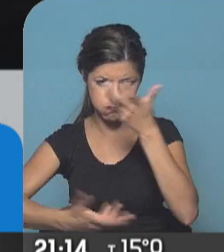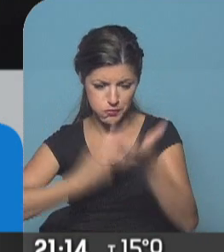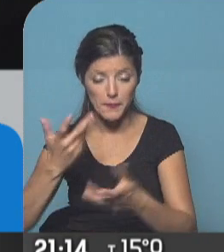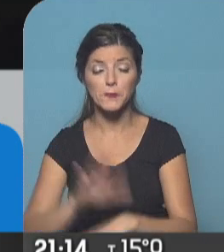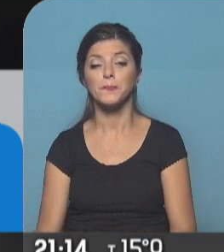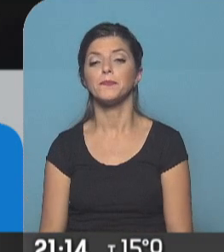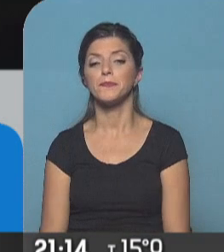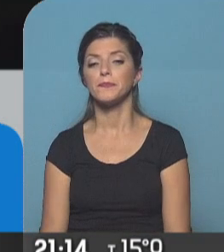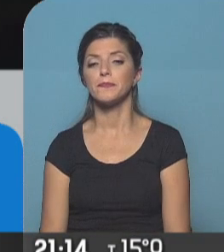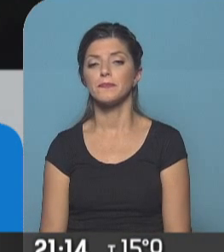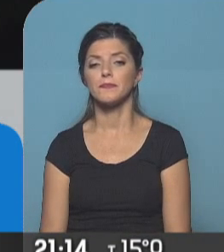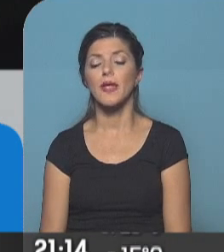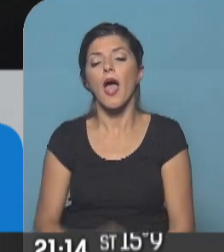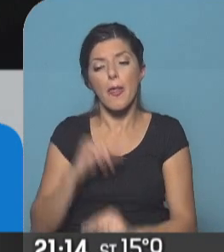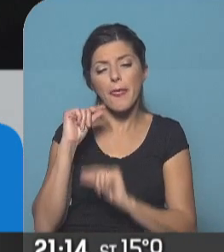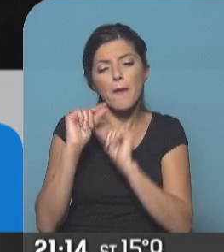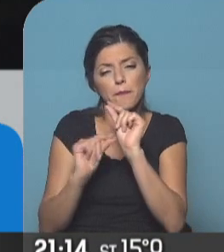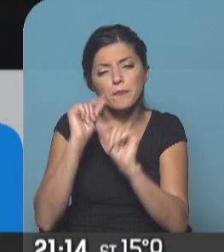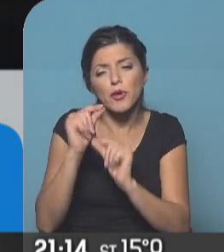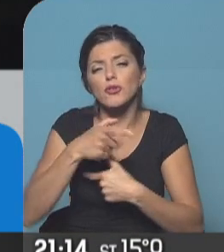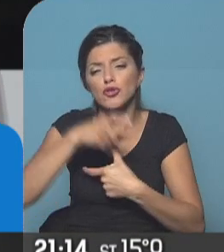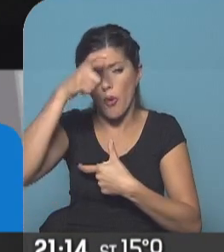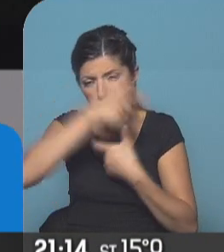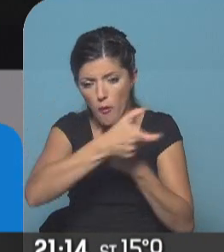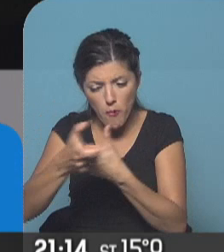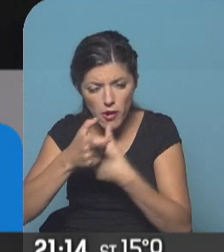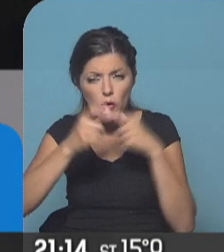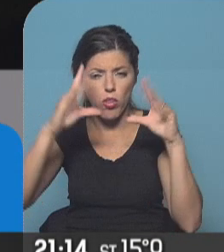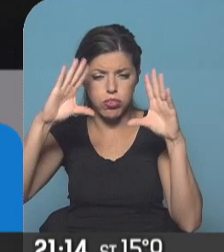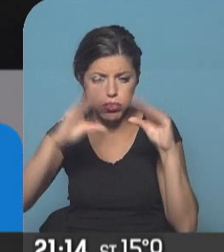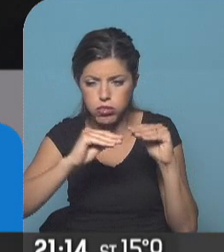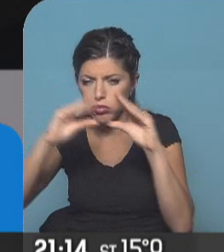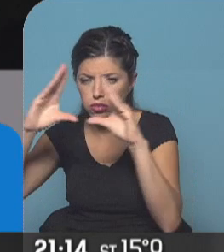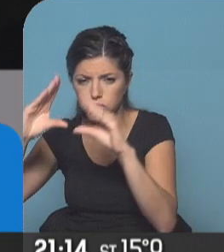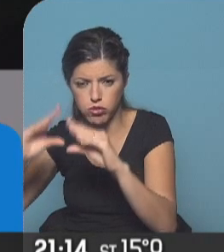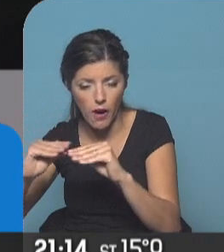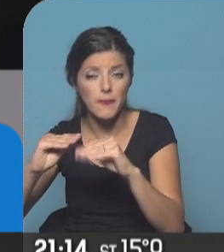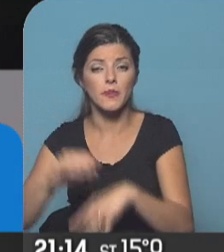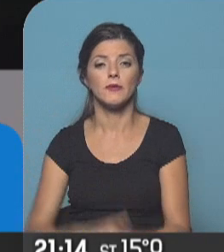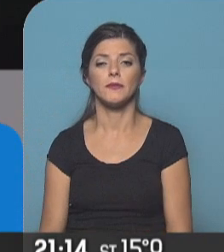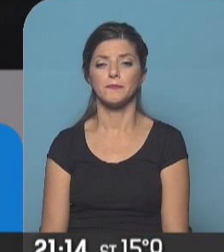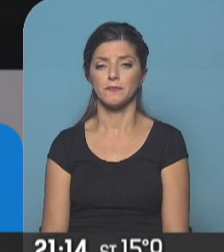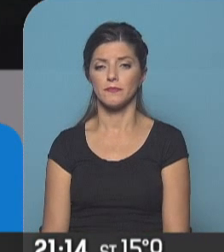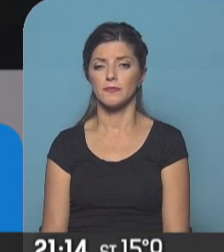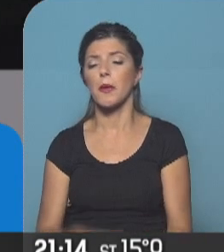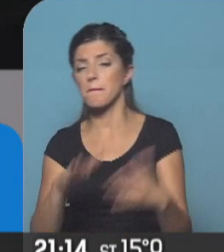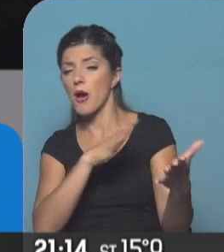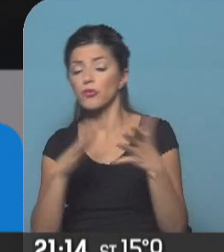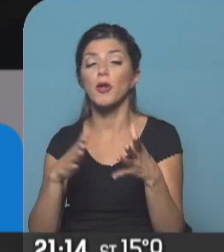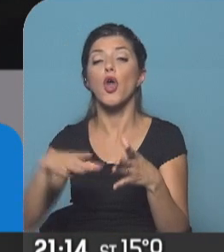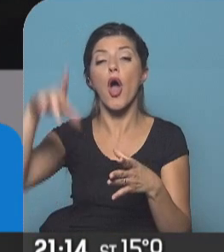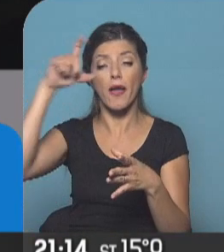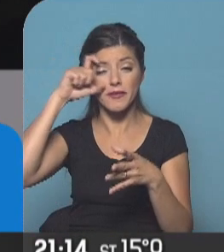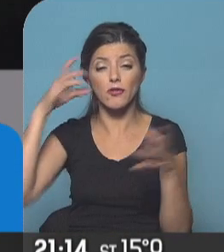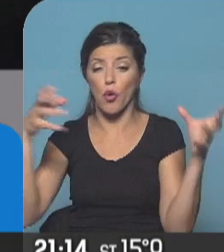momento de a poco van apagando el incendio los bomberos como decíamos cerca de diez dotaciones están trabajando